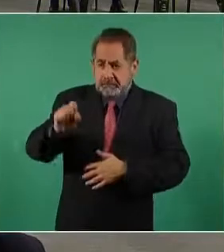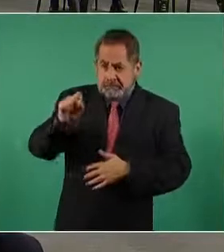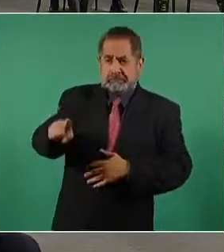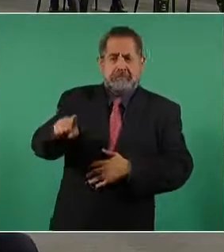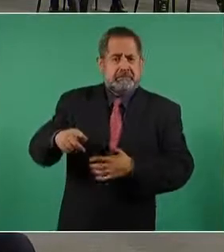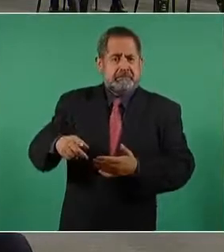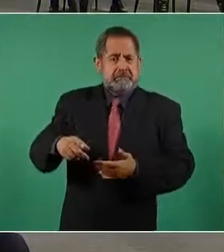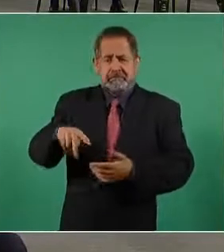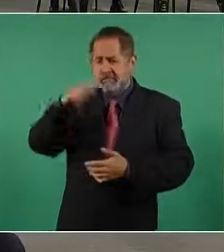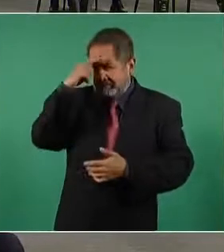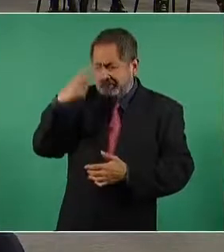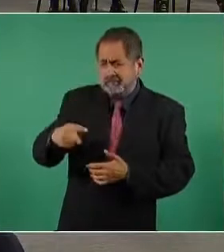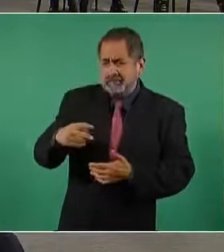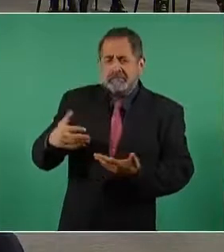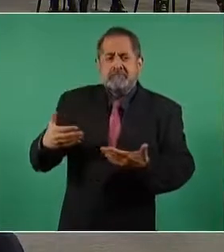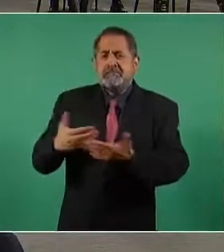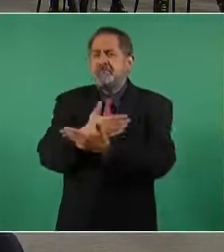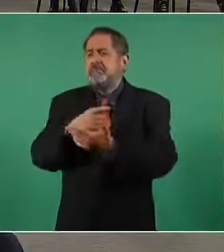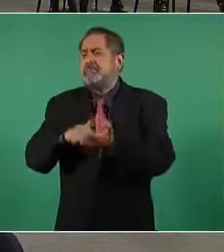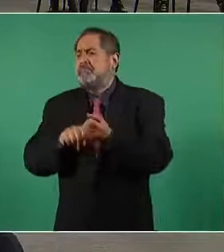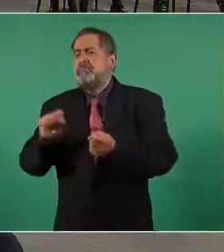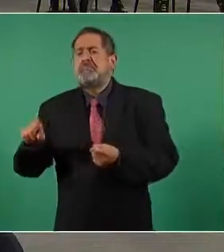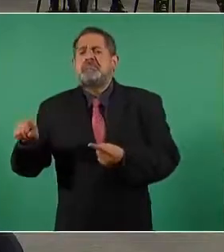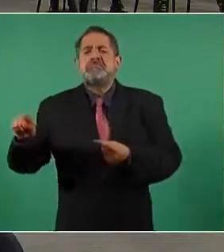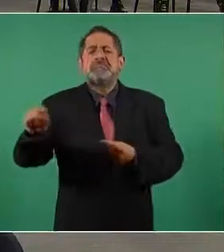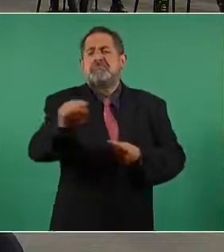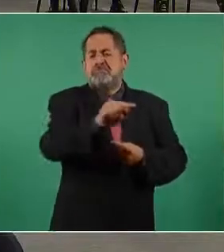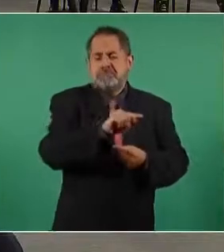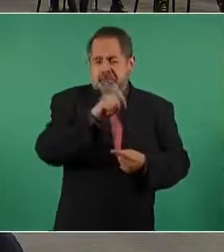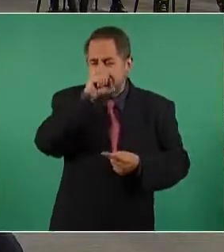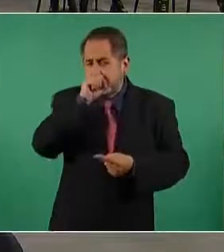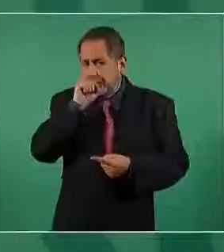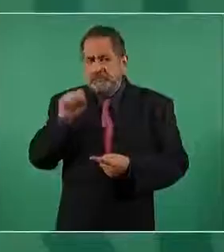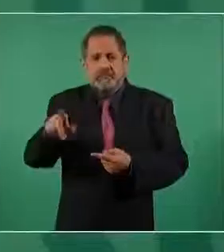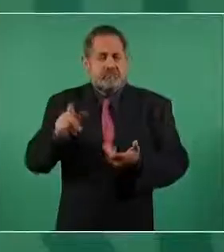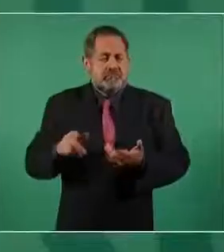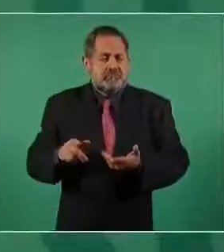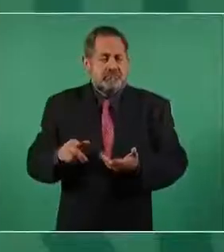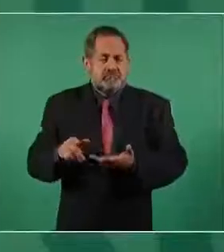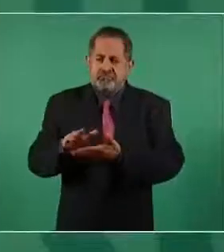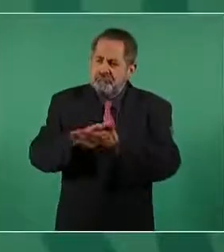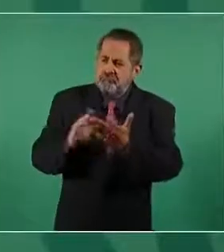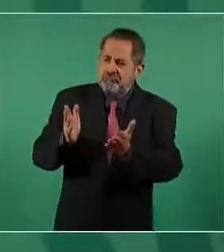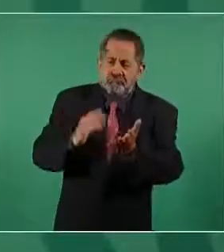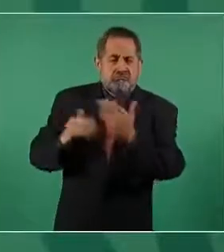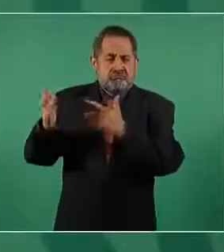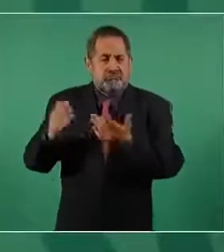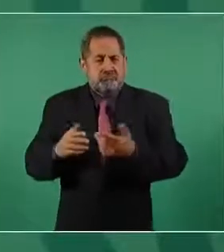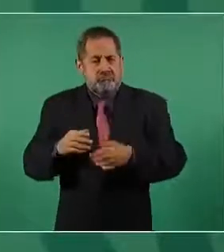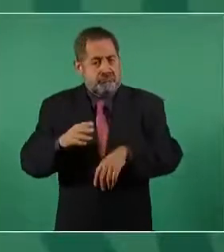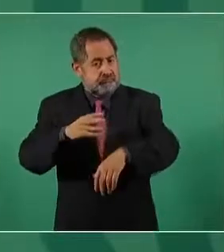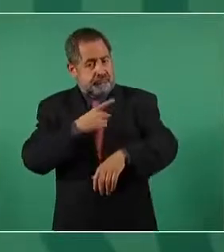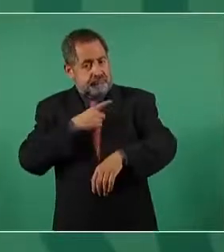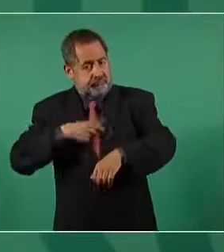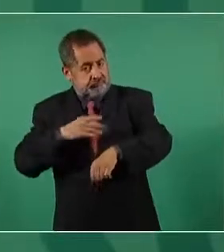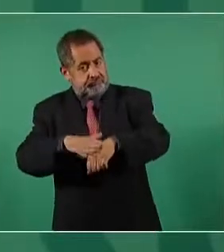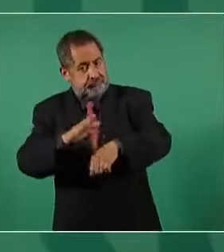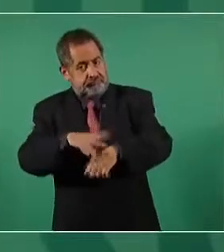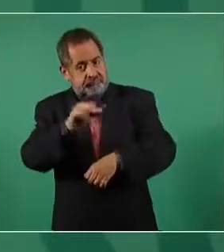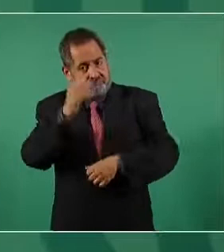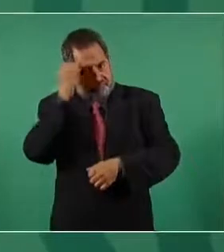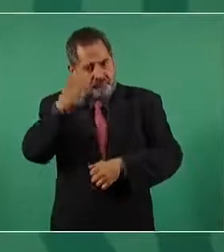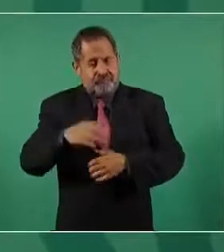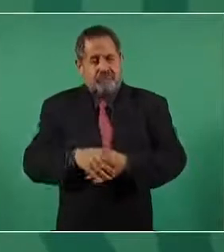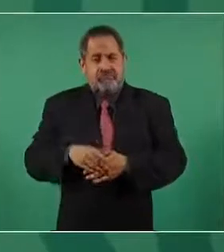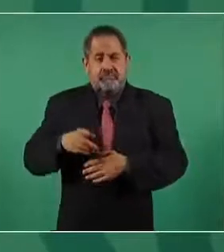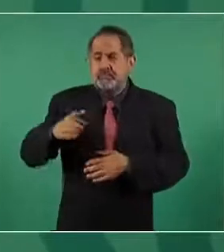de abajo. Siempre lo digo para que no se olvide, los